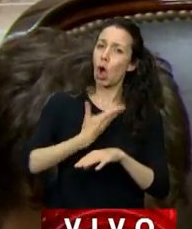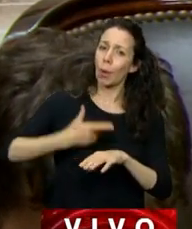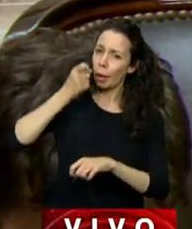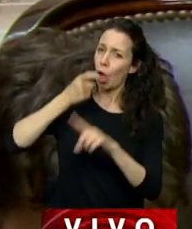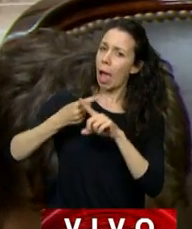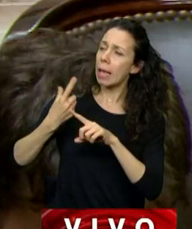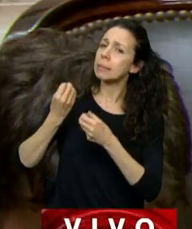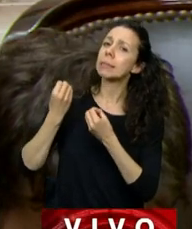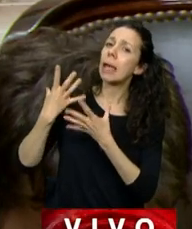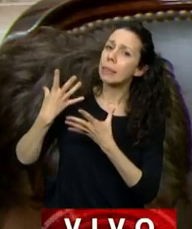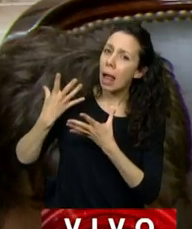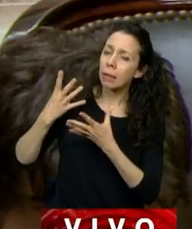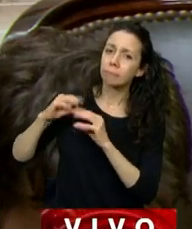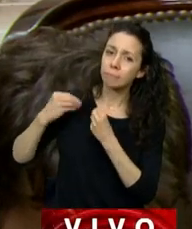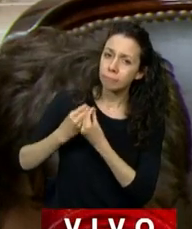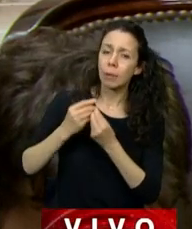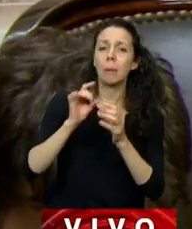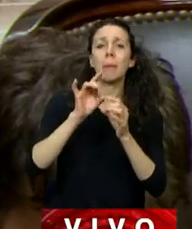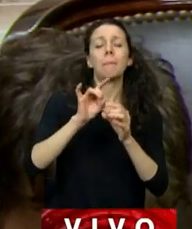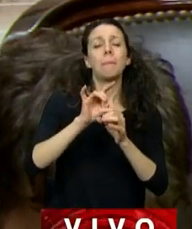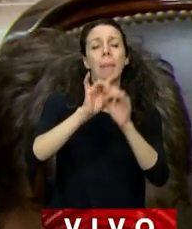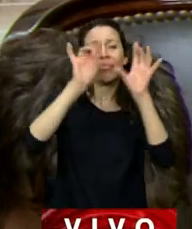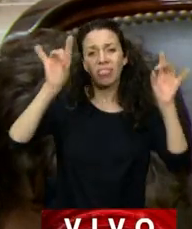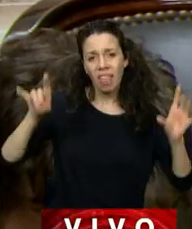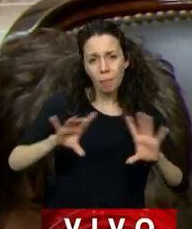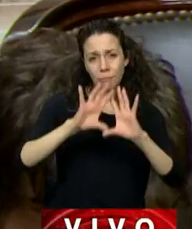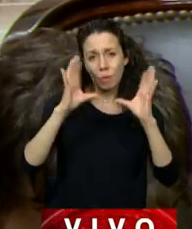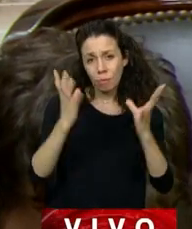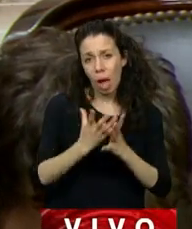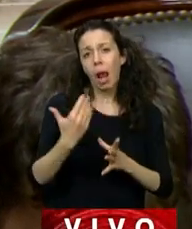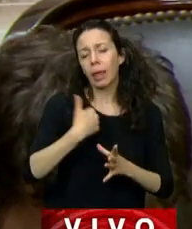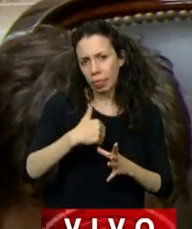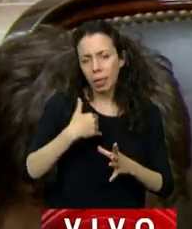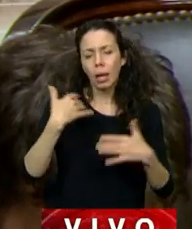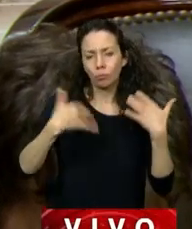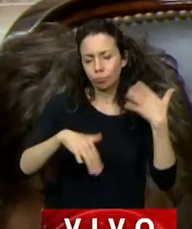una pandemia mundial, la cual Argentina fue afectada.